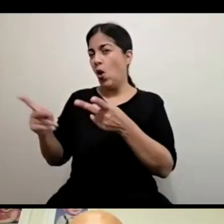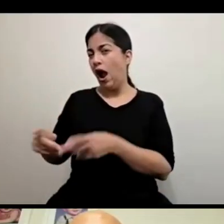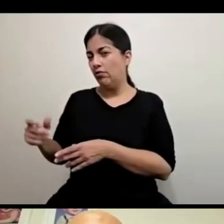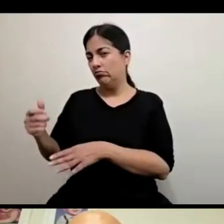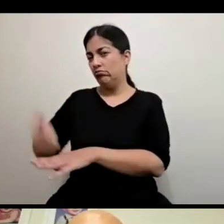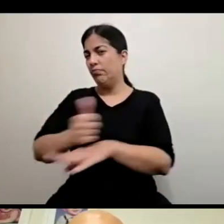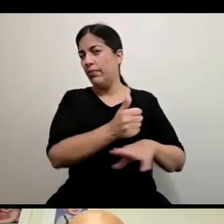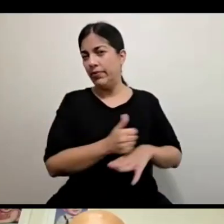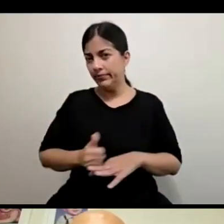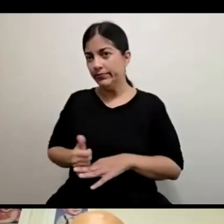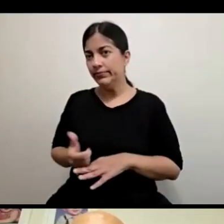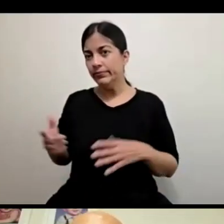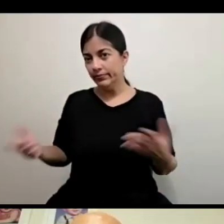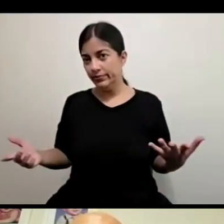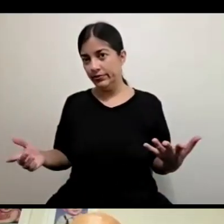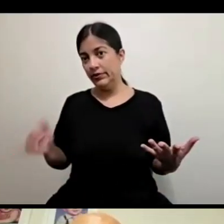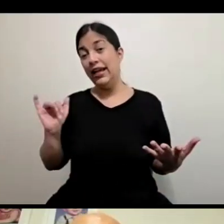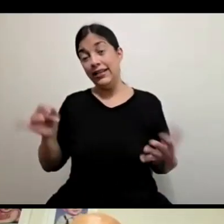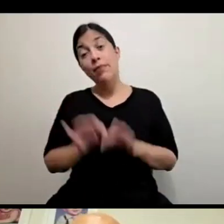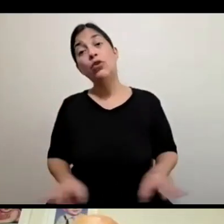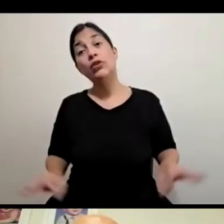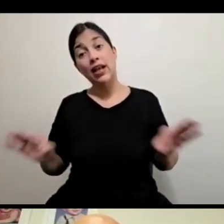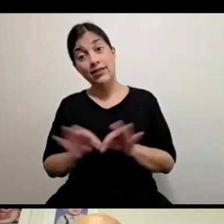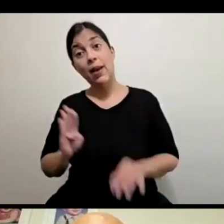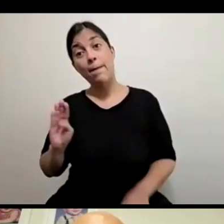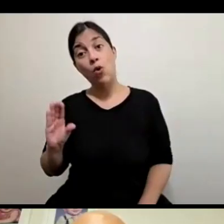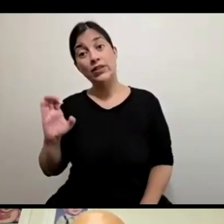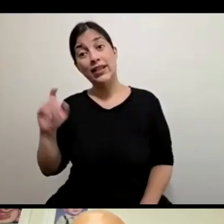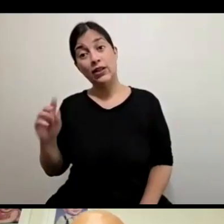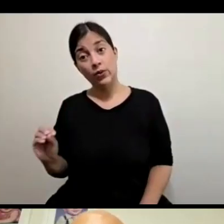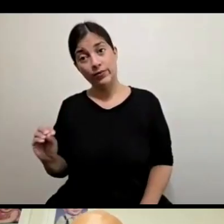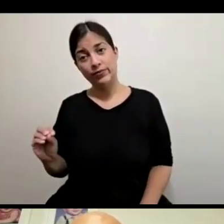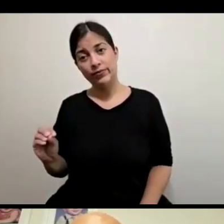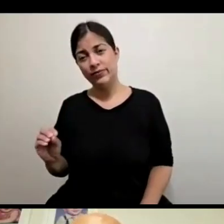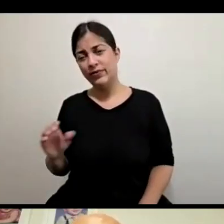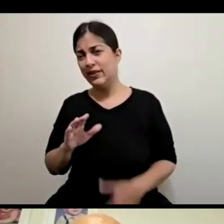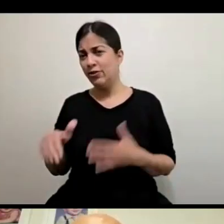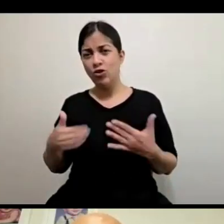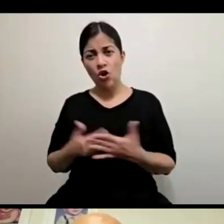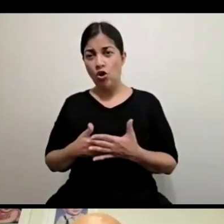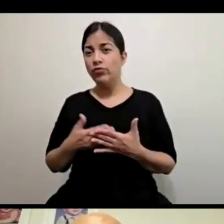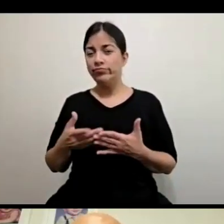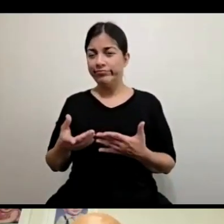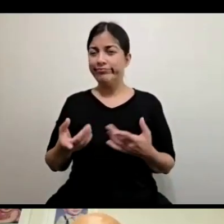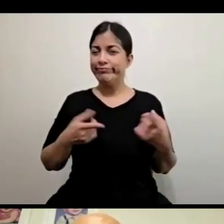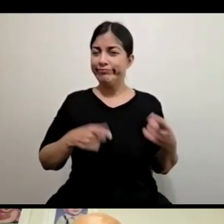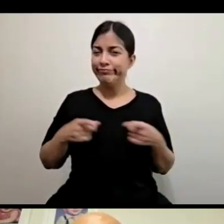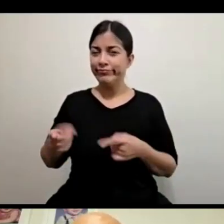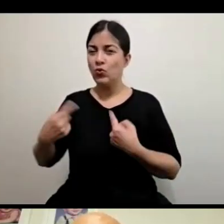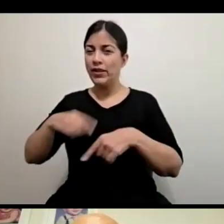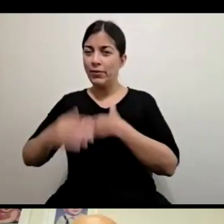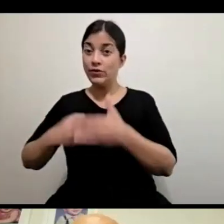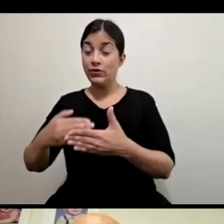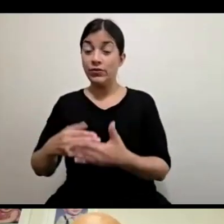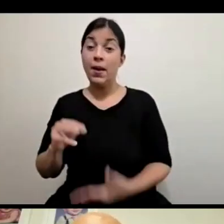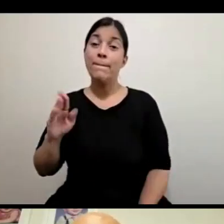están moviéndose. Esa es la importancia del boceto, ¿verdad? Todo lo que el boceto cumple en el proceso, que también puede ser una maqueta, pero ya en el